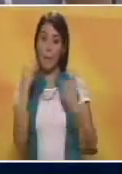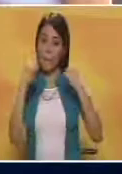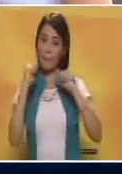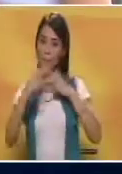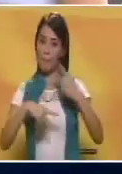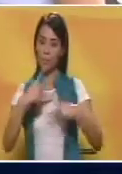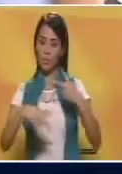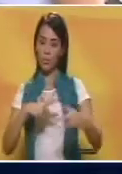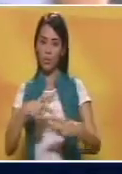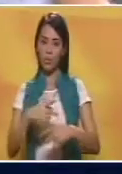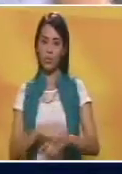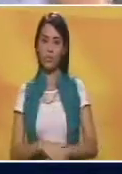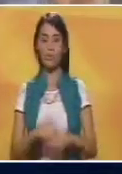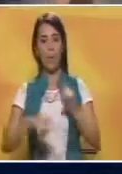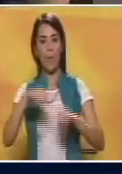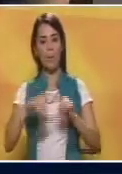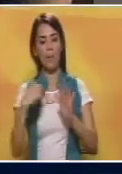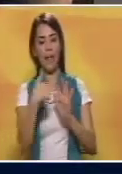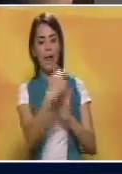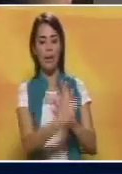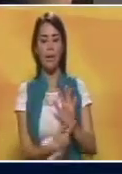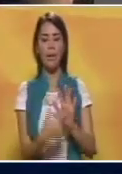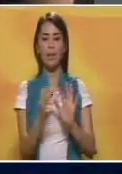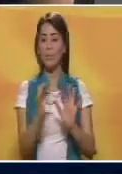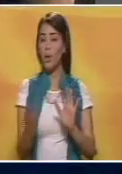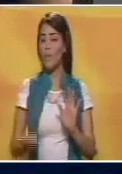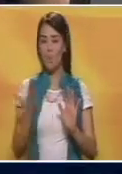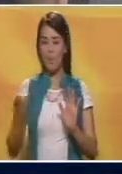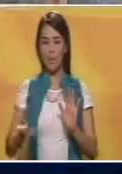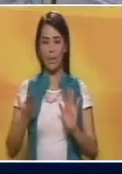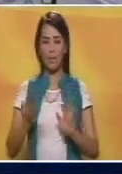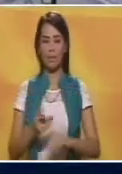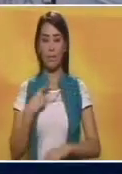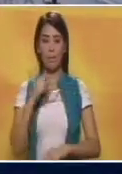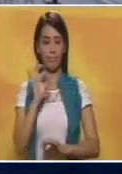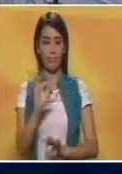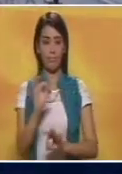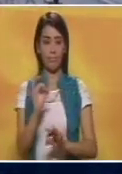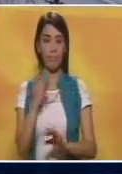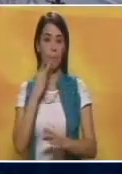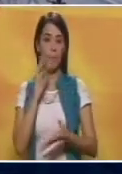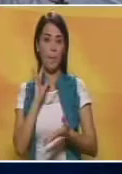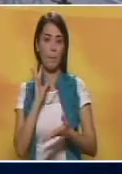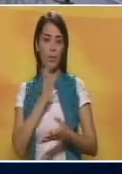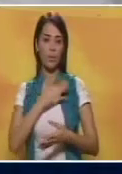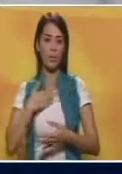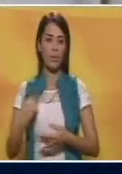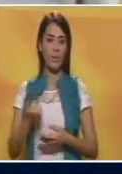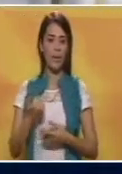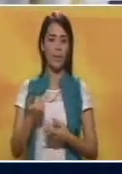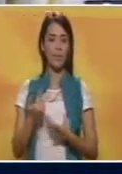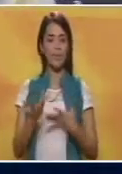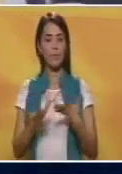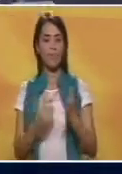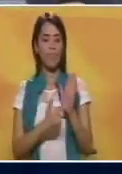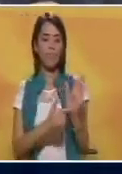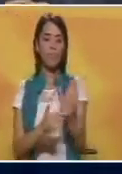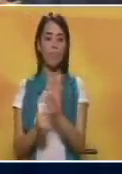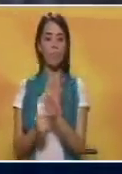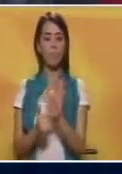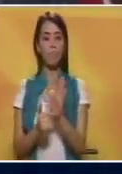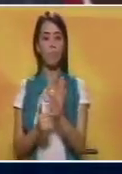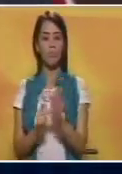producción desde los materiales que ya eso sería como lo más importante que vas a tomar en cuenta cuando quieres convertirte en una marca ecológica o